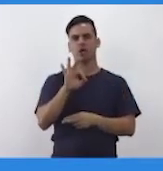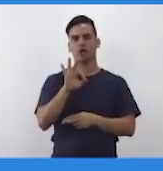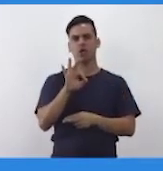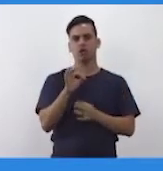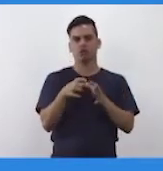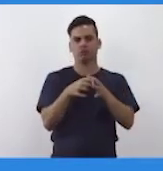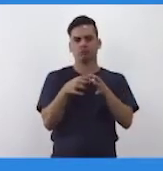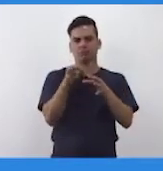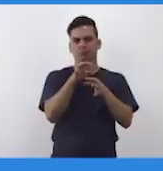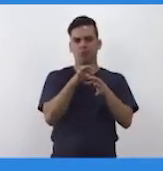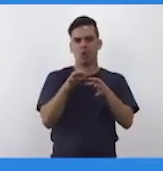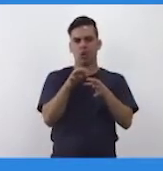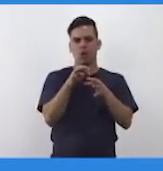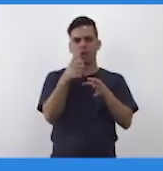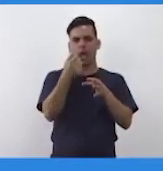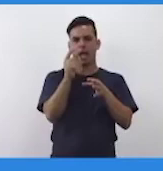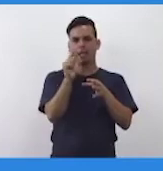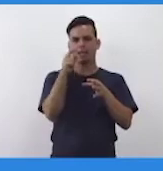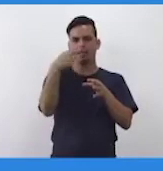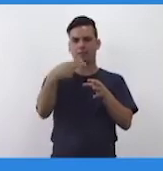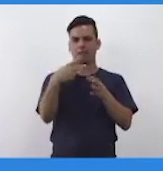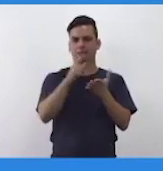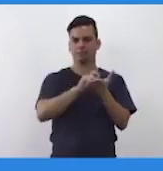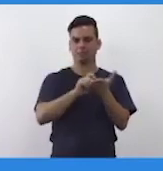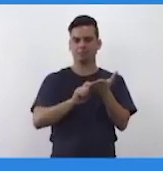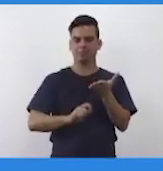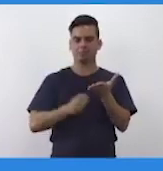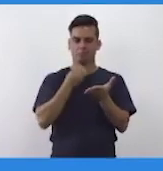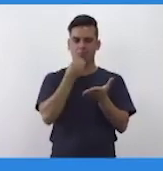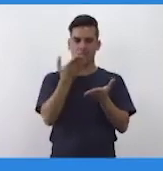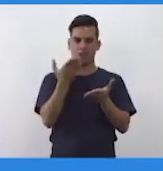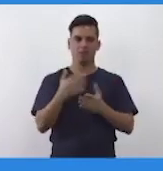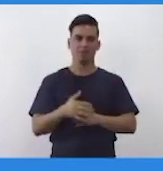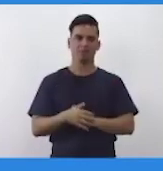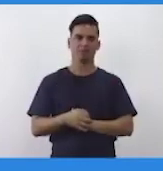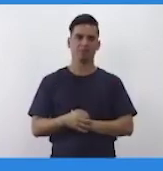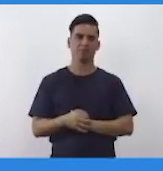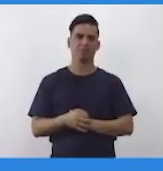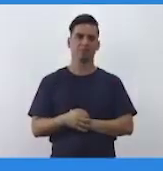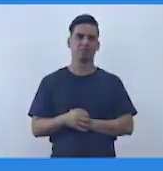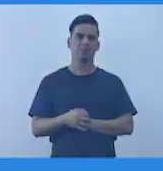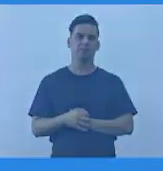ATP. Unos segundos para que lo puntualices en la libreta.